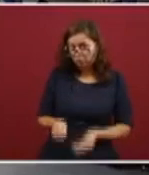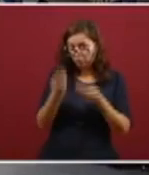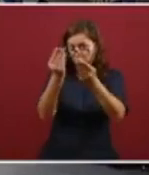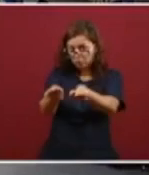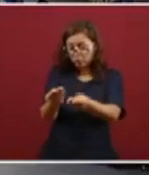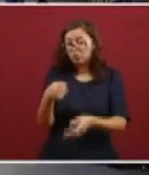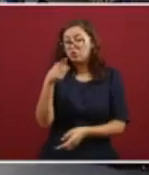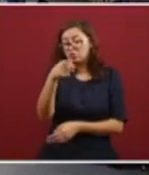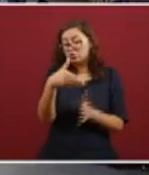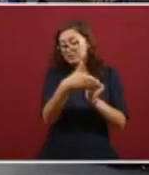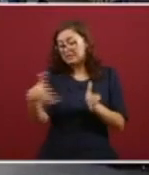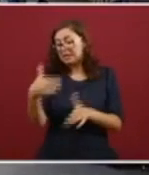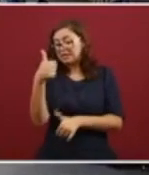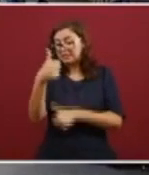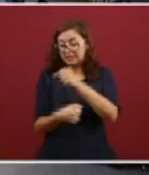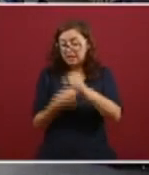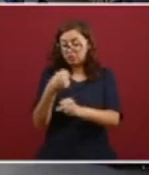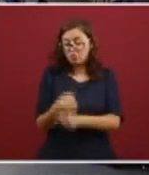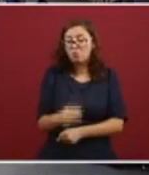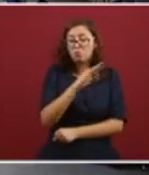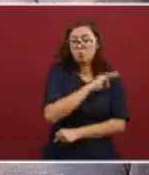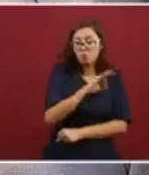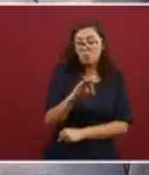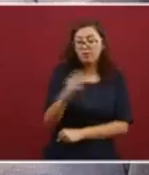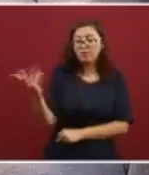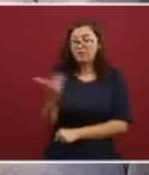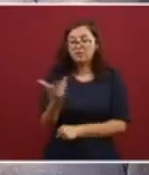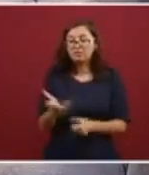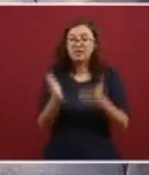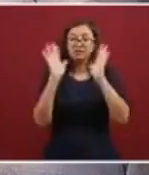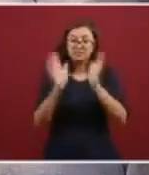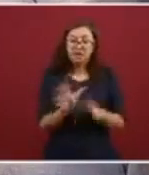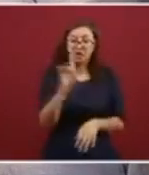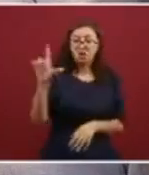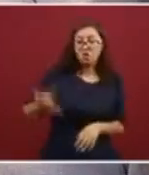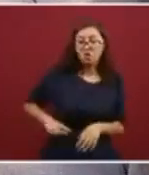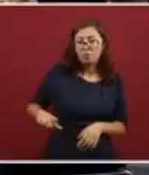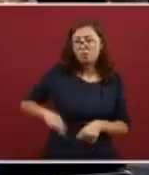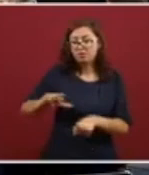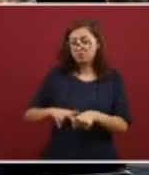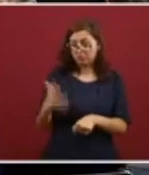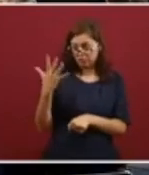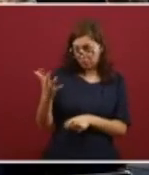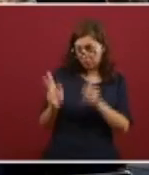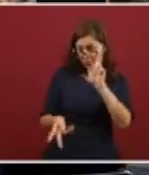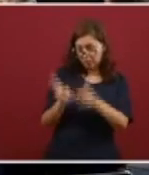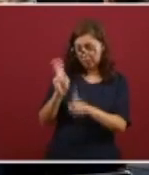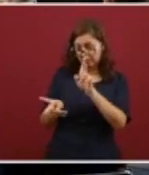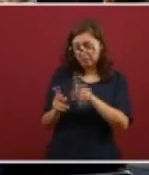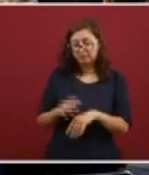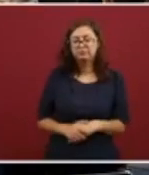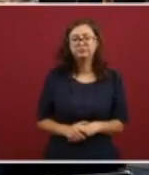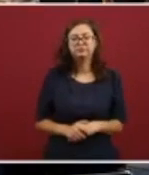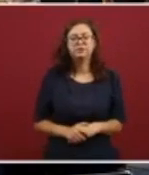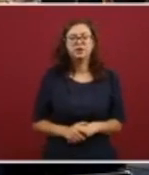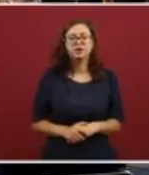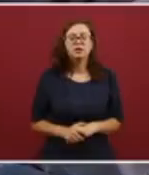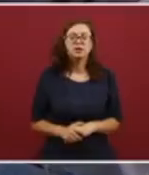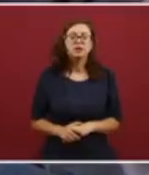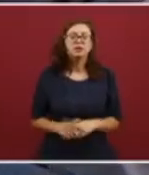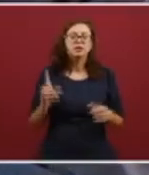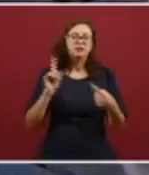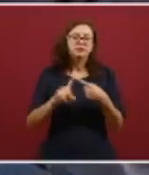su sexenio, ya platicó con los gobernadores, con los 5. Bueno, acerca de la corrupción, ya lo